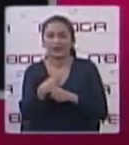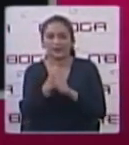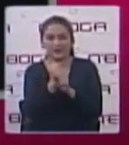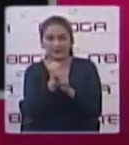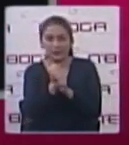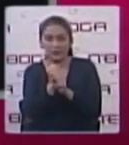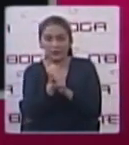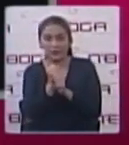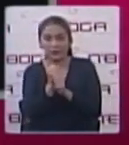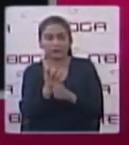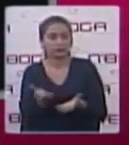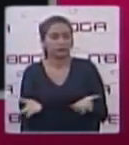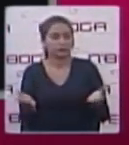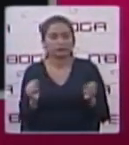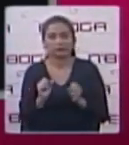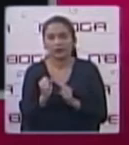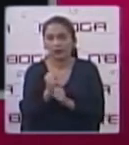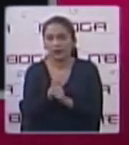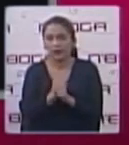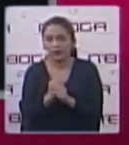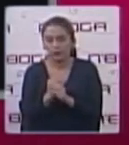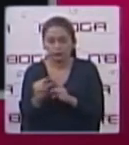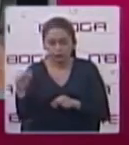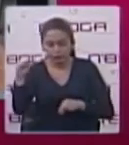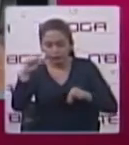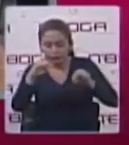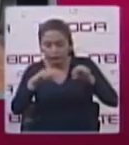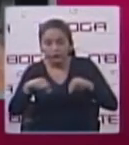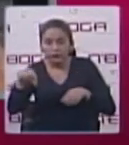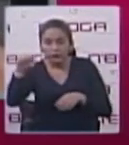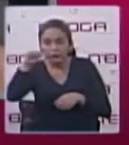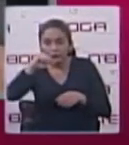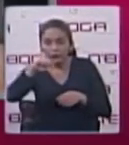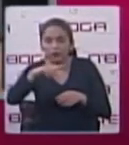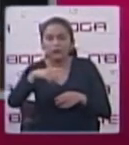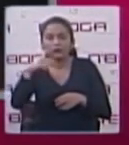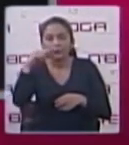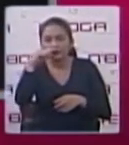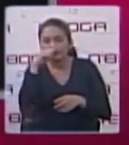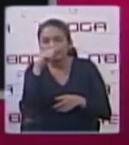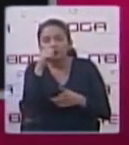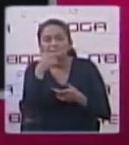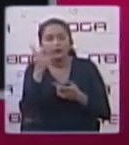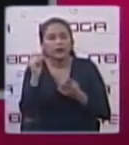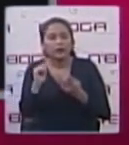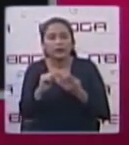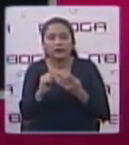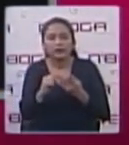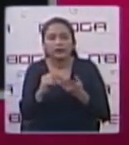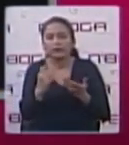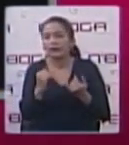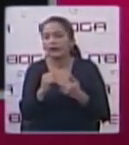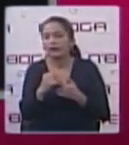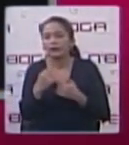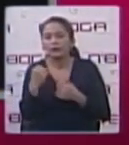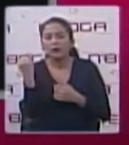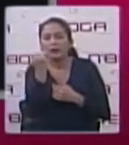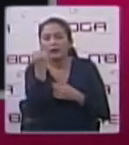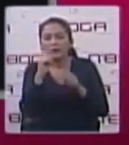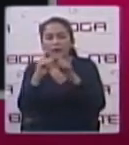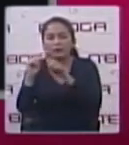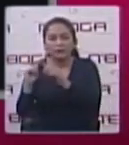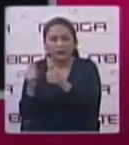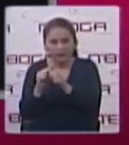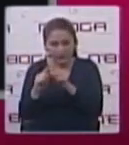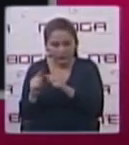algunas especies como la canela, el chai, el cardamomo, la hierbabuena. Entonces, lo que hacemos es